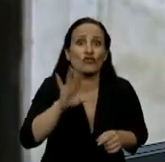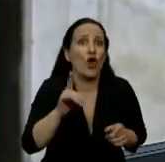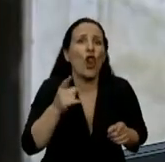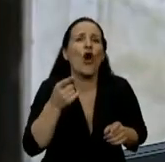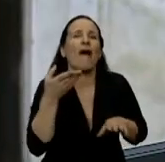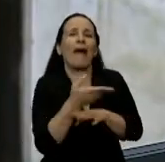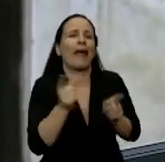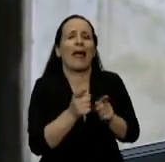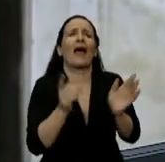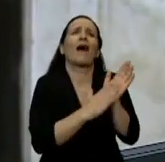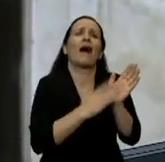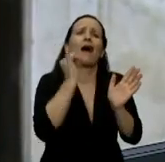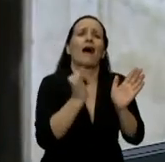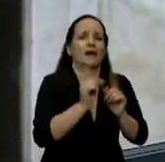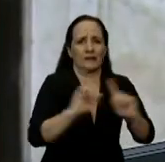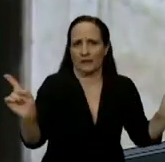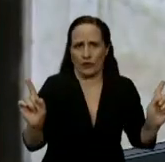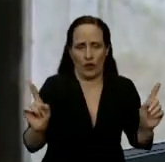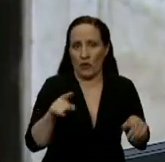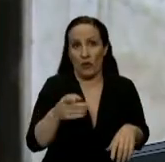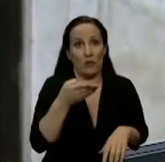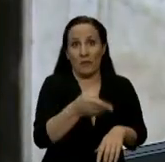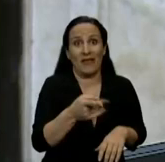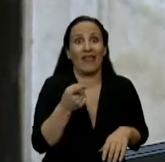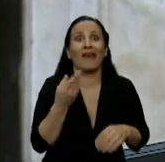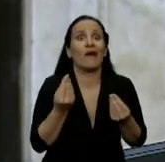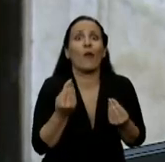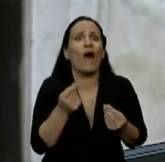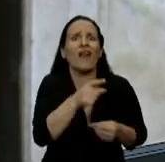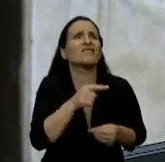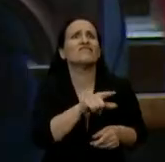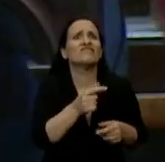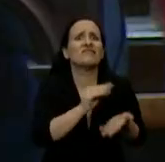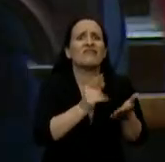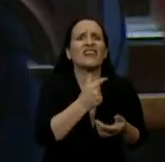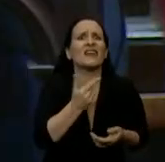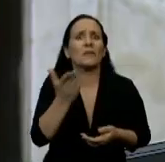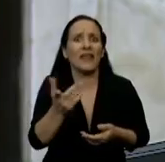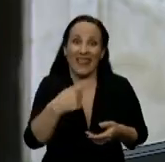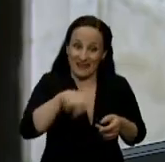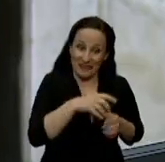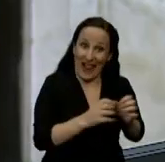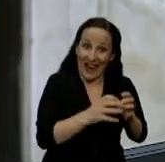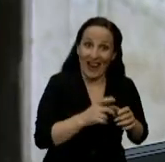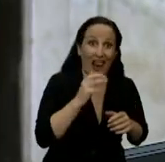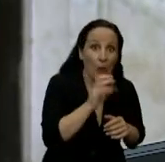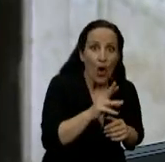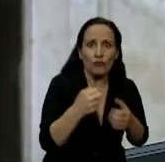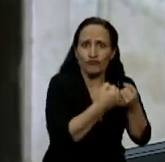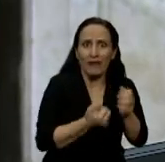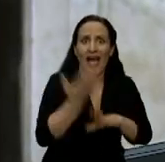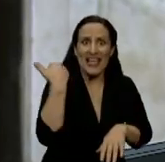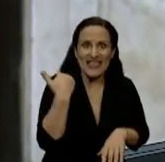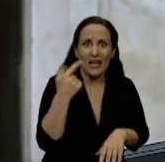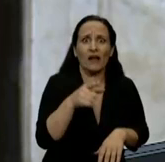una moción, no puede fundamentar. Por lo tanto, le pido que realice la moción. La moción parte es... del acuerdo de labor parlamentaria, sí, del día de ayer